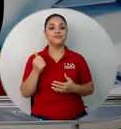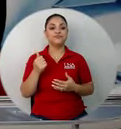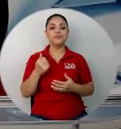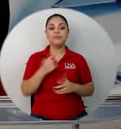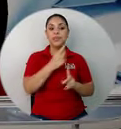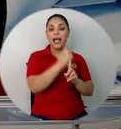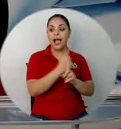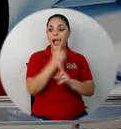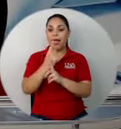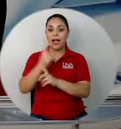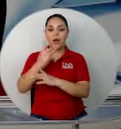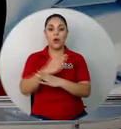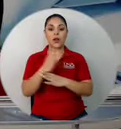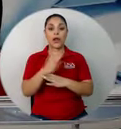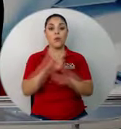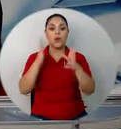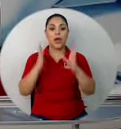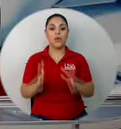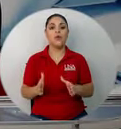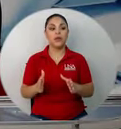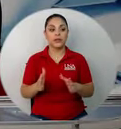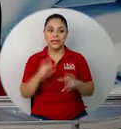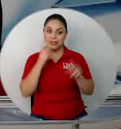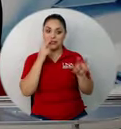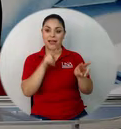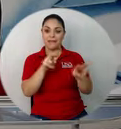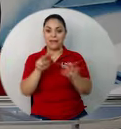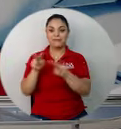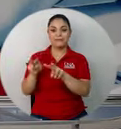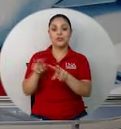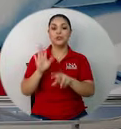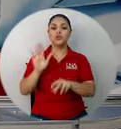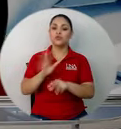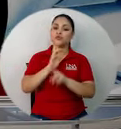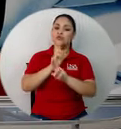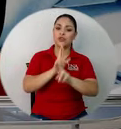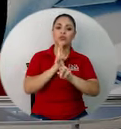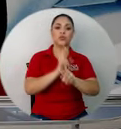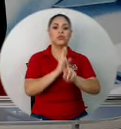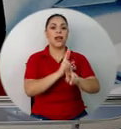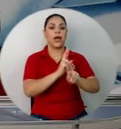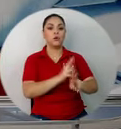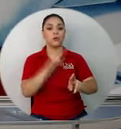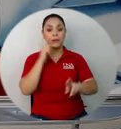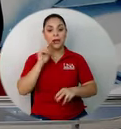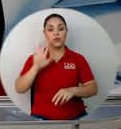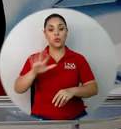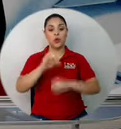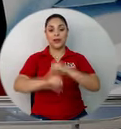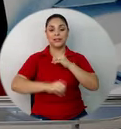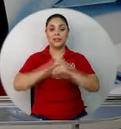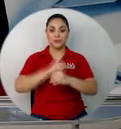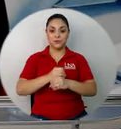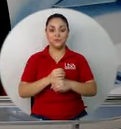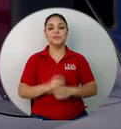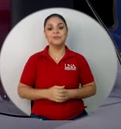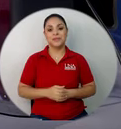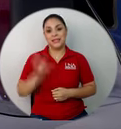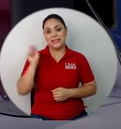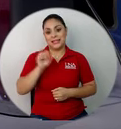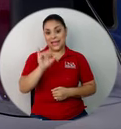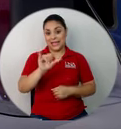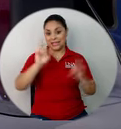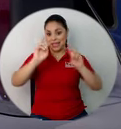cada colaborador, ¿verdad?, se le mide, ¿verdad?, en términos de los resultados que tiene que generar para la organización misma. Sí, que es el tema